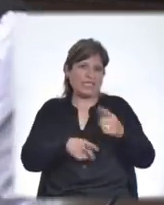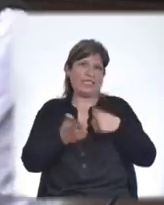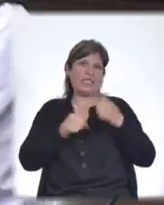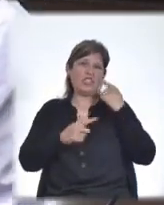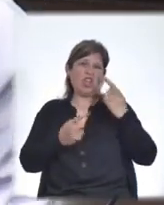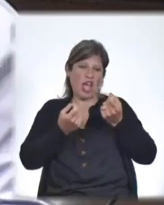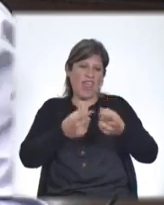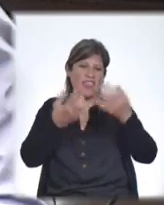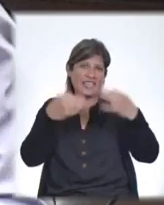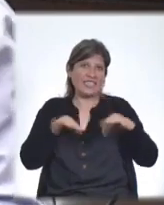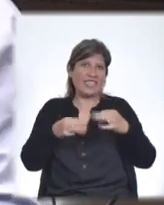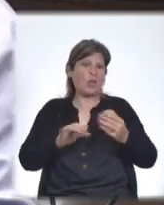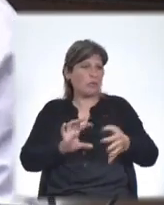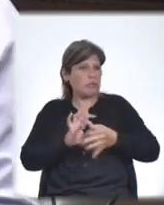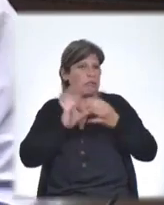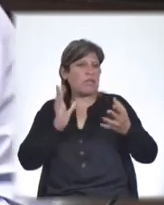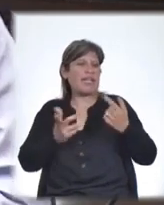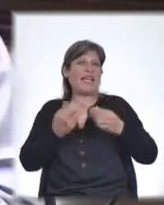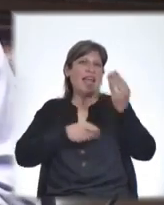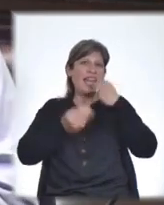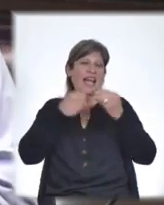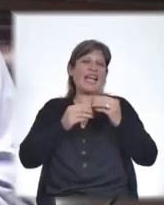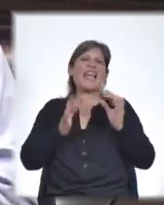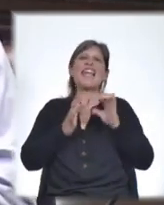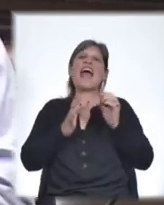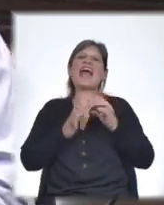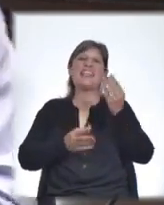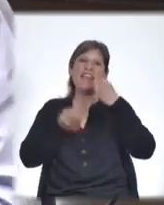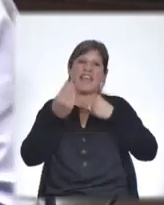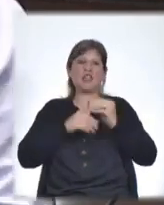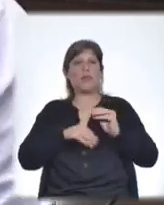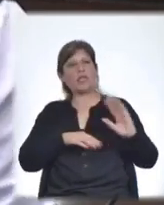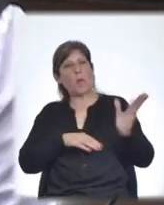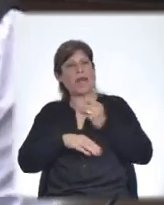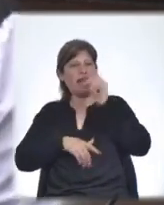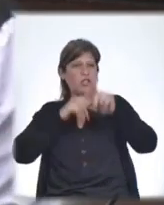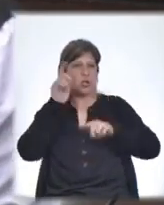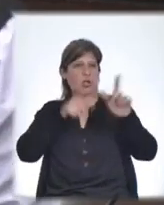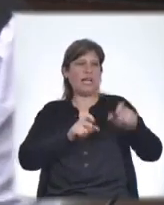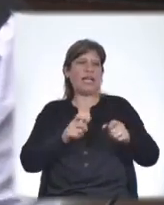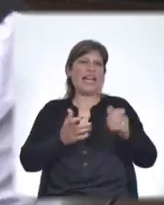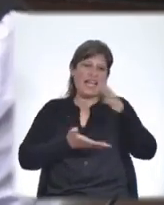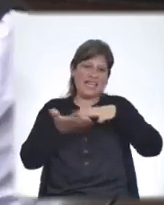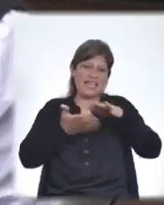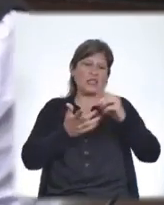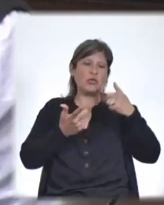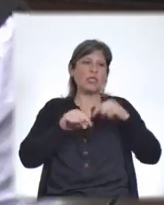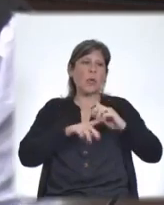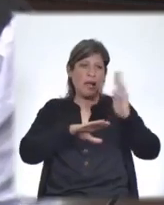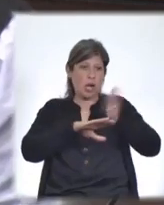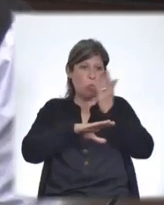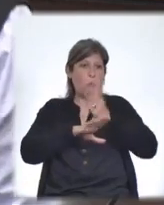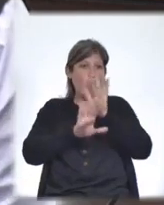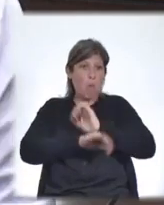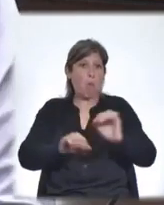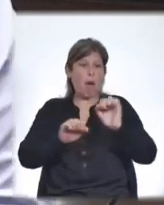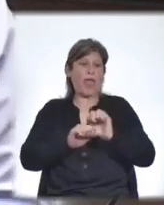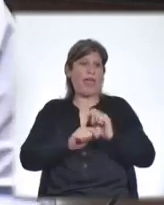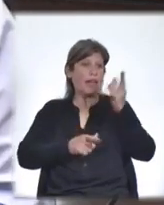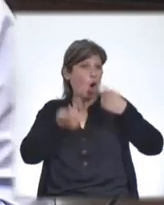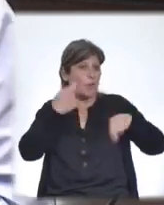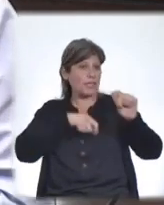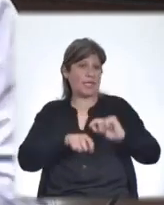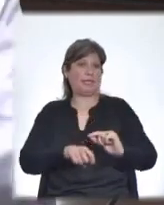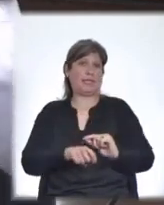por supuesto, la soberanía alimentaria y la calidad de los alimentos para todos los ciudadanos y las condiciones para que los productores puedan producir y